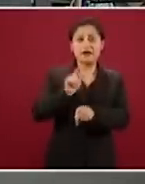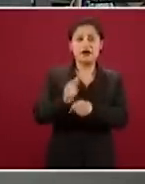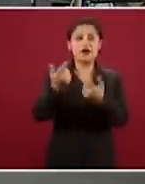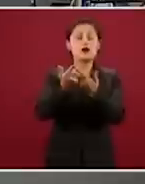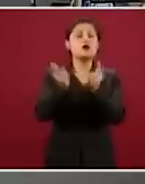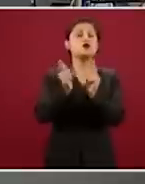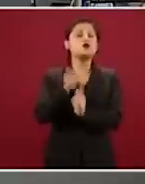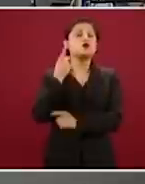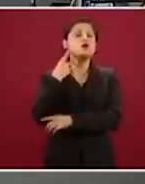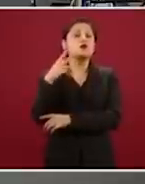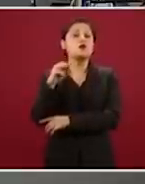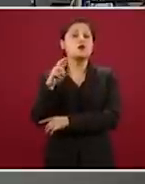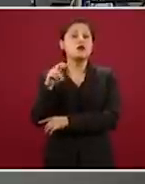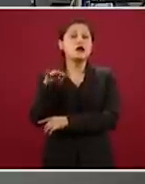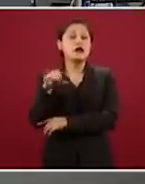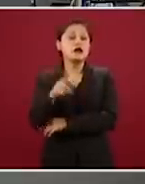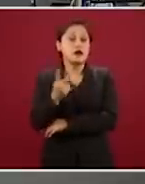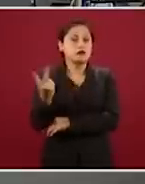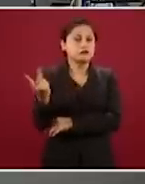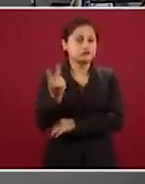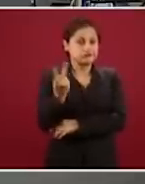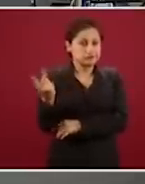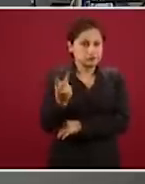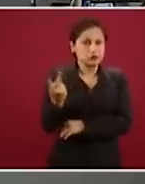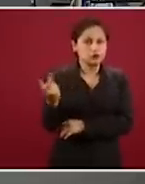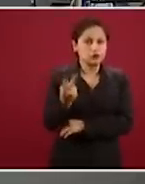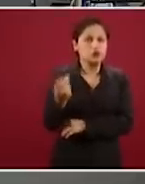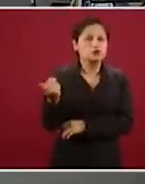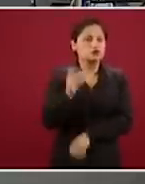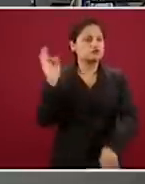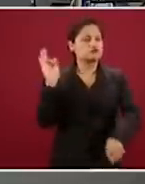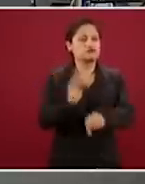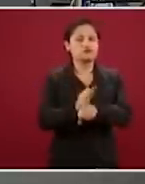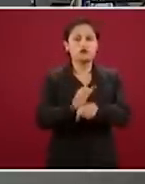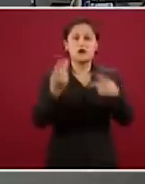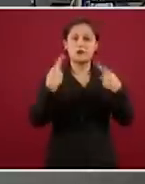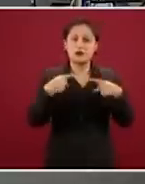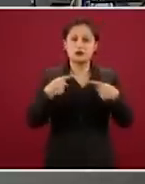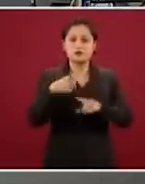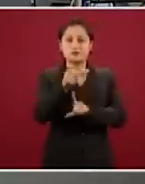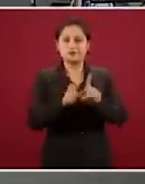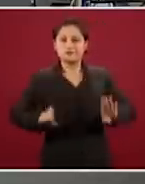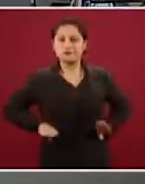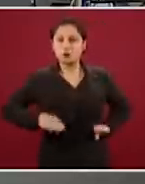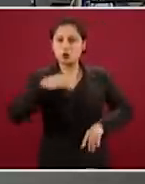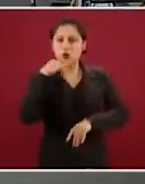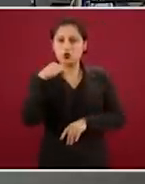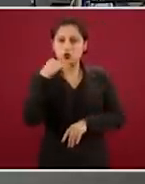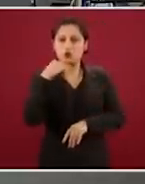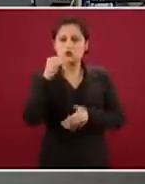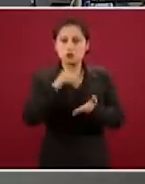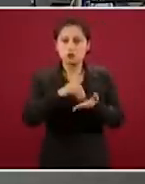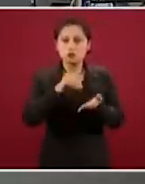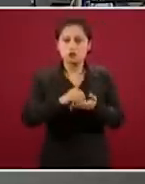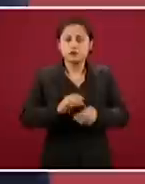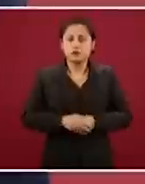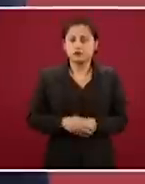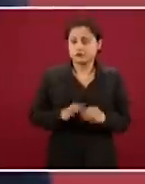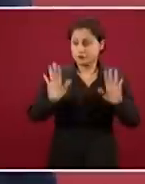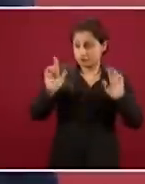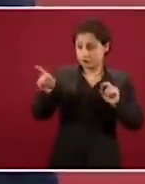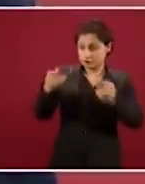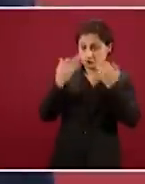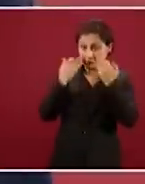estar cobijando a estos personajes corruptos. Sí, si hay pruebas, antecedentes de corrupción, porque